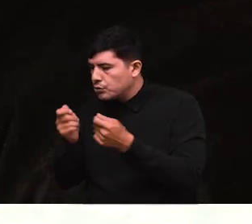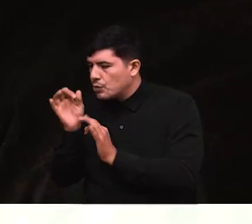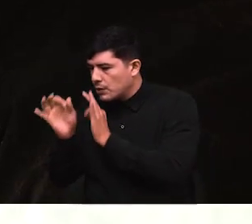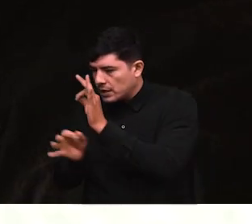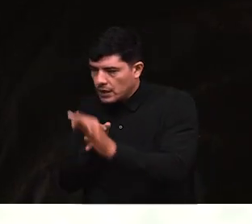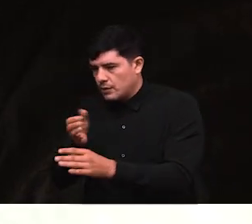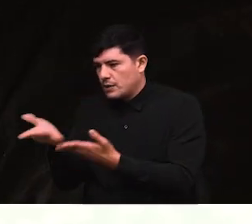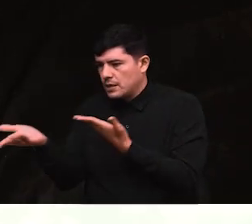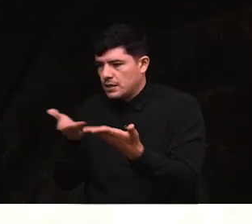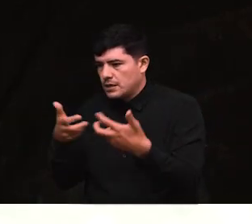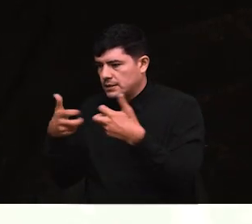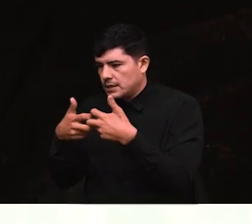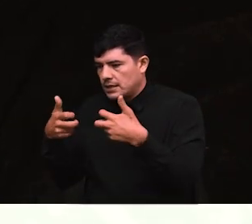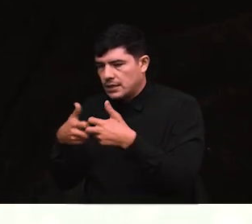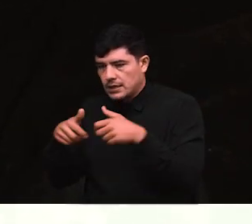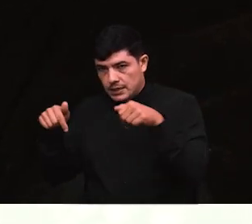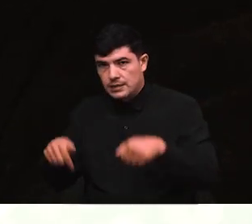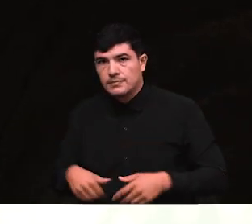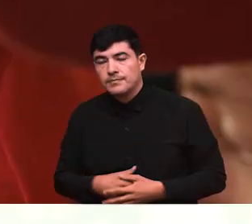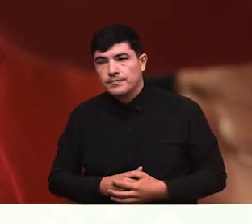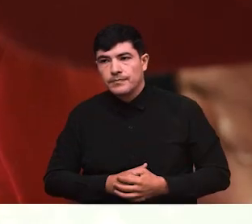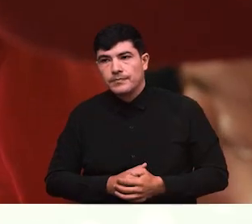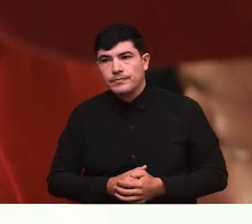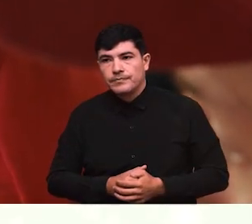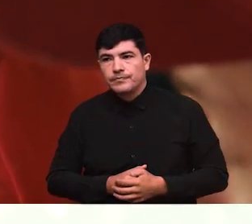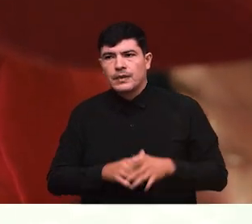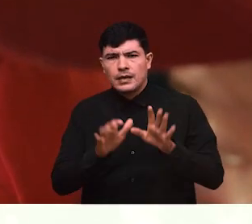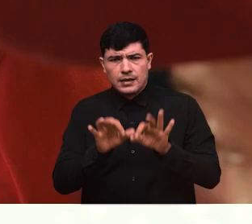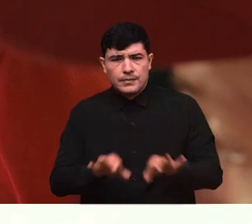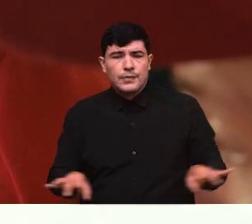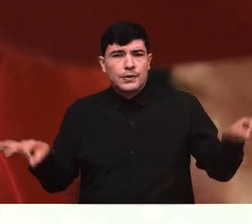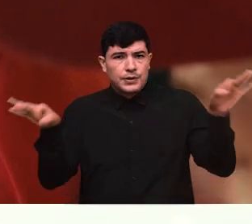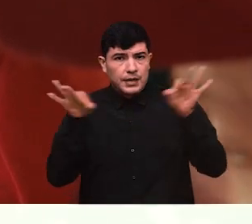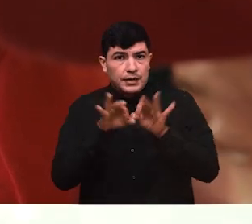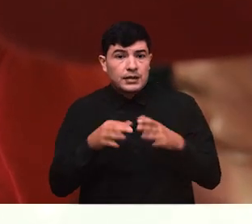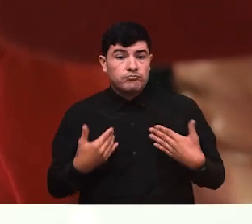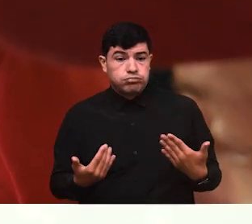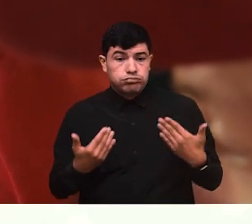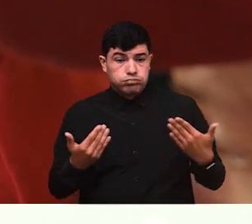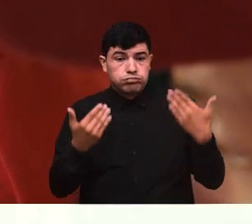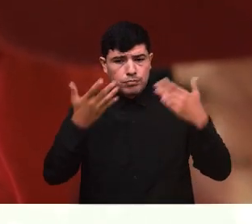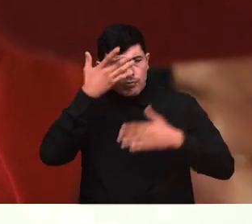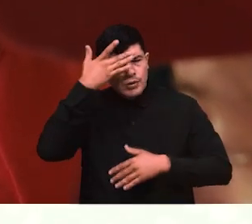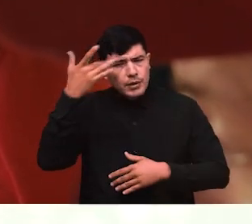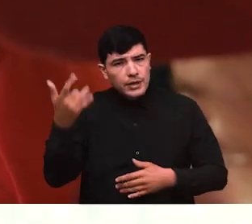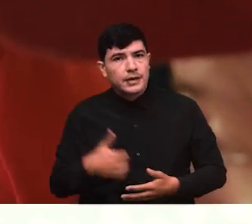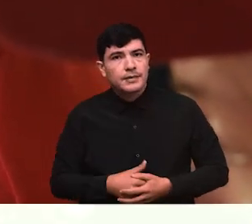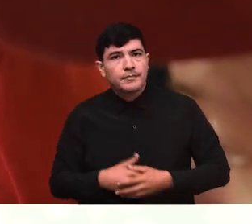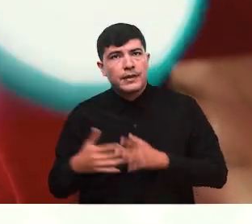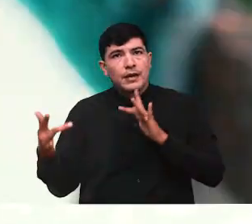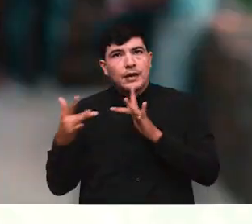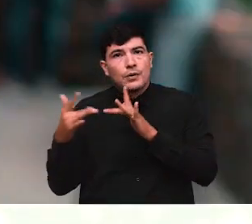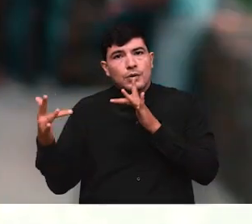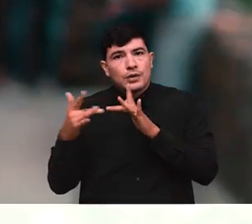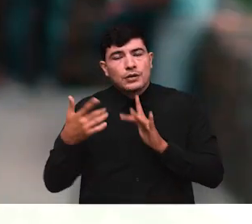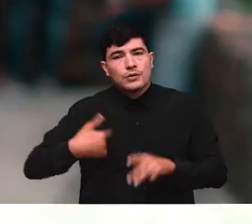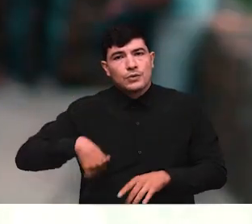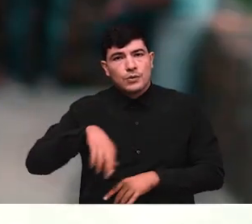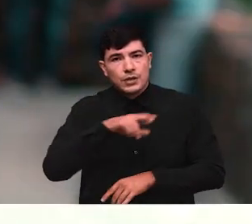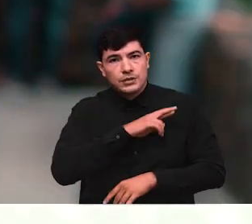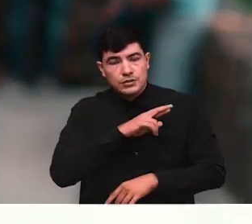Santander. Son muy importantes pues porque tenemos como el contacto directo de